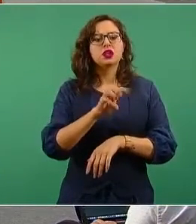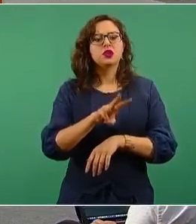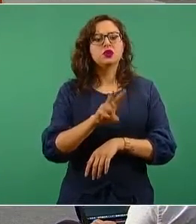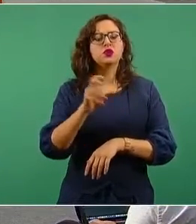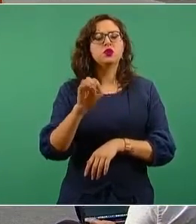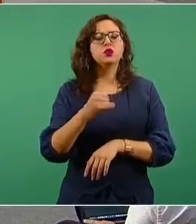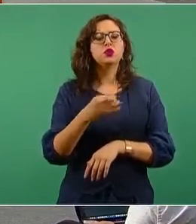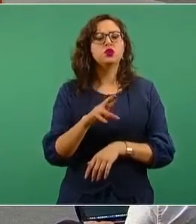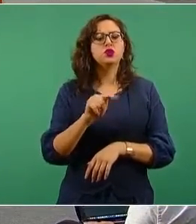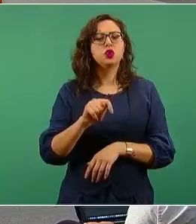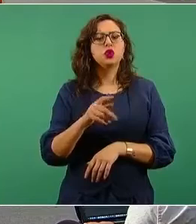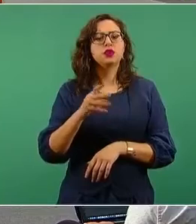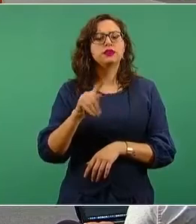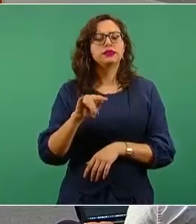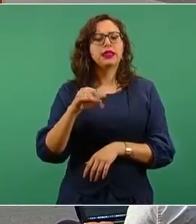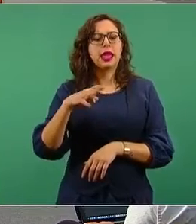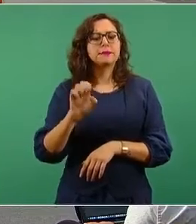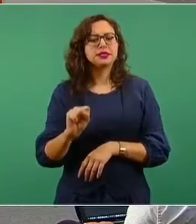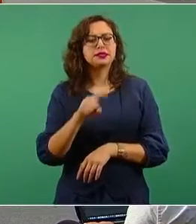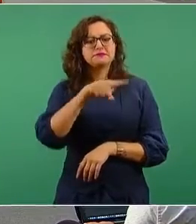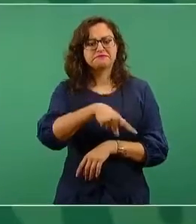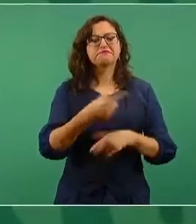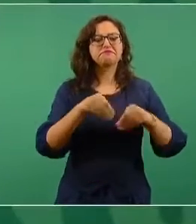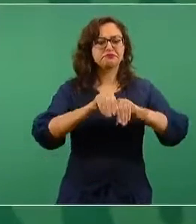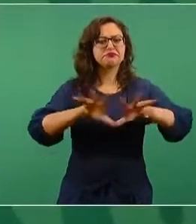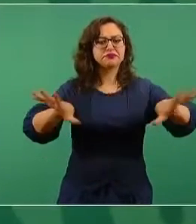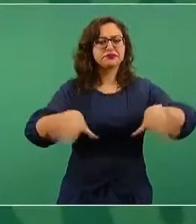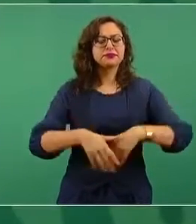No, si a veces el New York Times